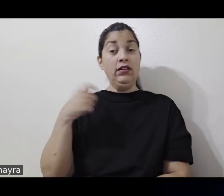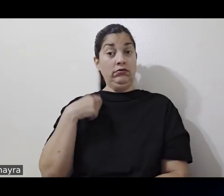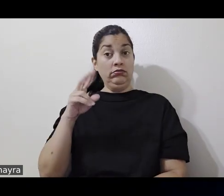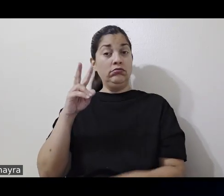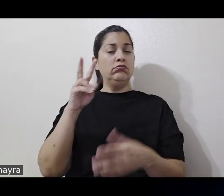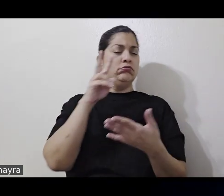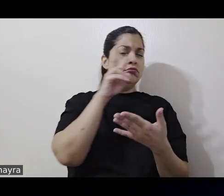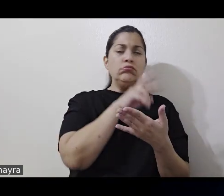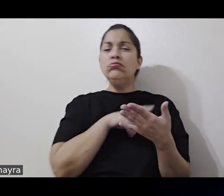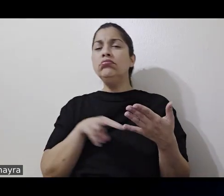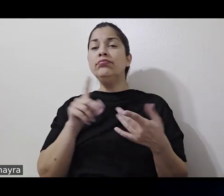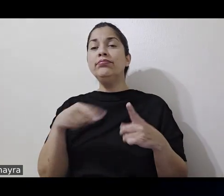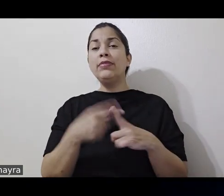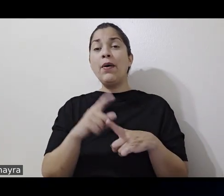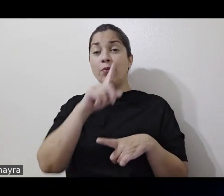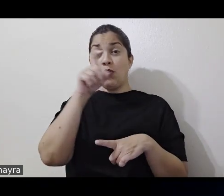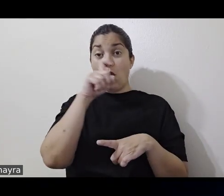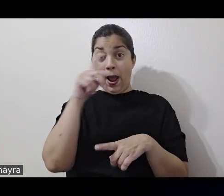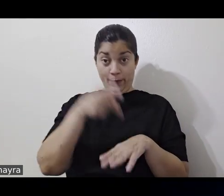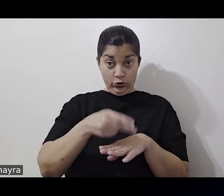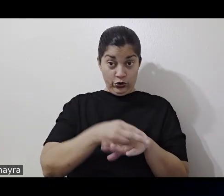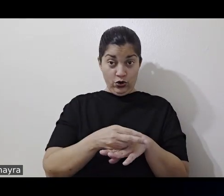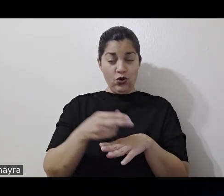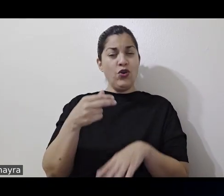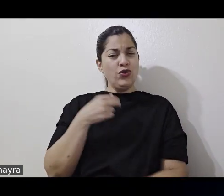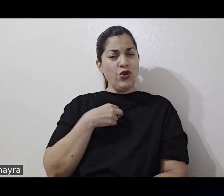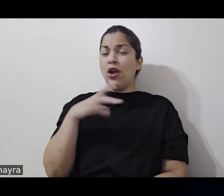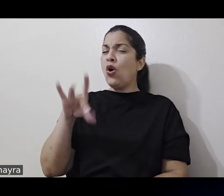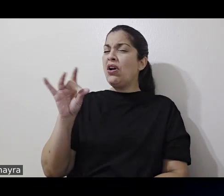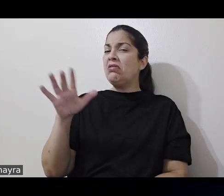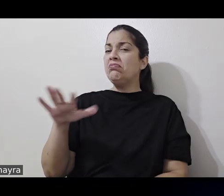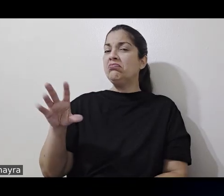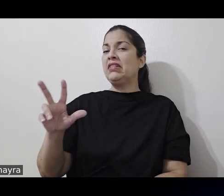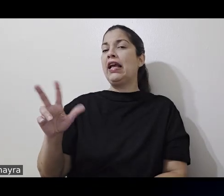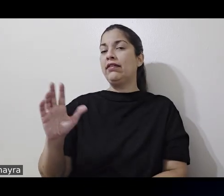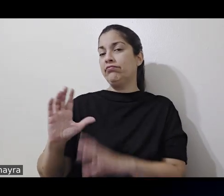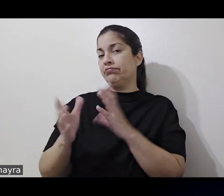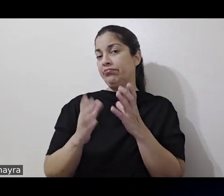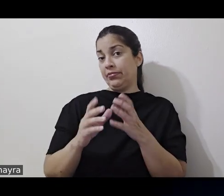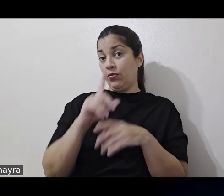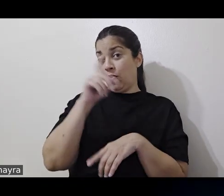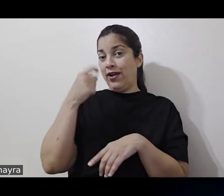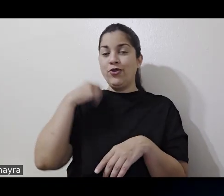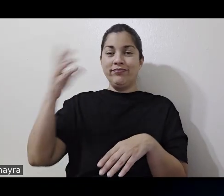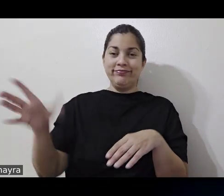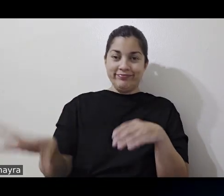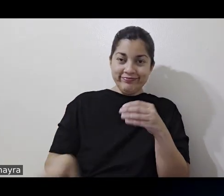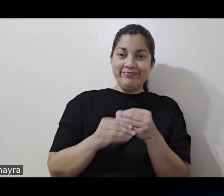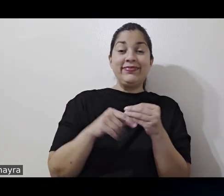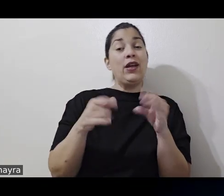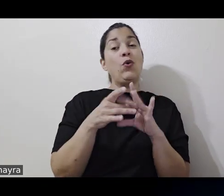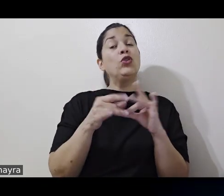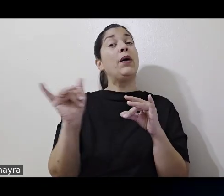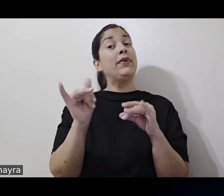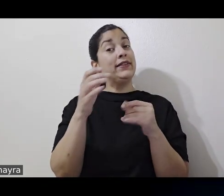brujas en Puerto Rico. Y yo cogí como 3 tipos de brujas que hay aquí y las puse en este cuento, que también es